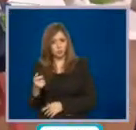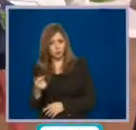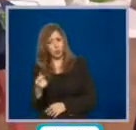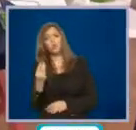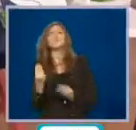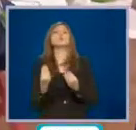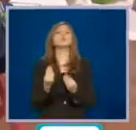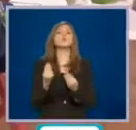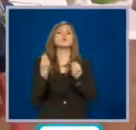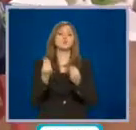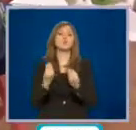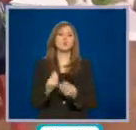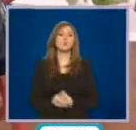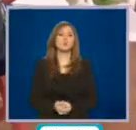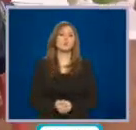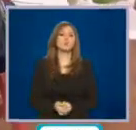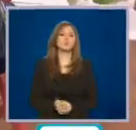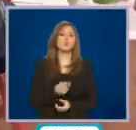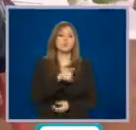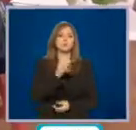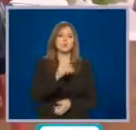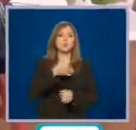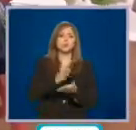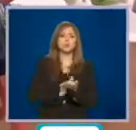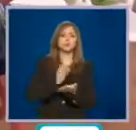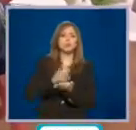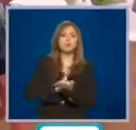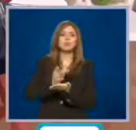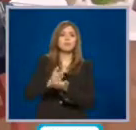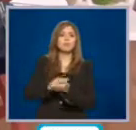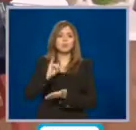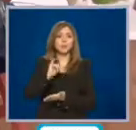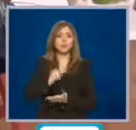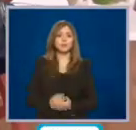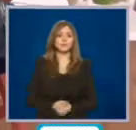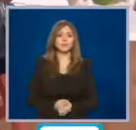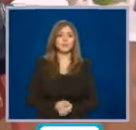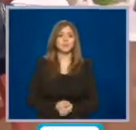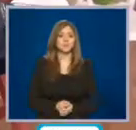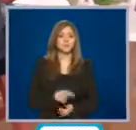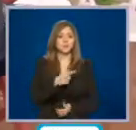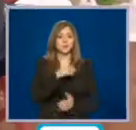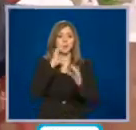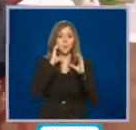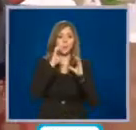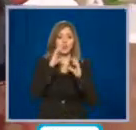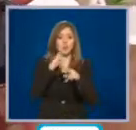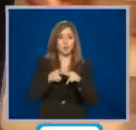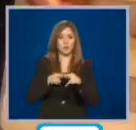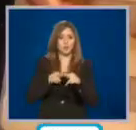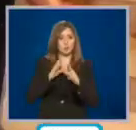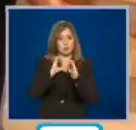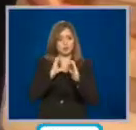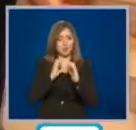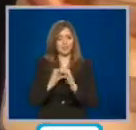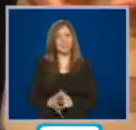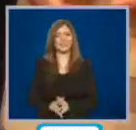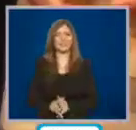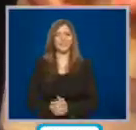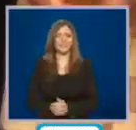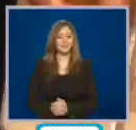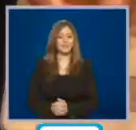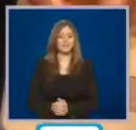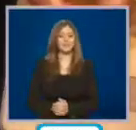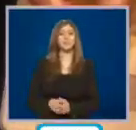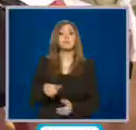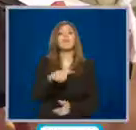Menos mal que no está cortando. Ah, no, sí está cortando. Se está cortando, se está Enrique, cortando. cuidado con el ¡Ay! cuchillo. ¡Ay! Ah, ¿verdad? Ahora,